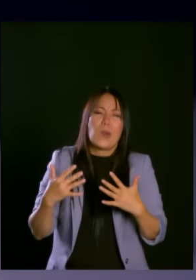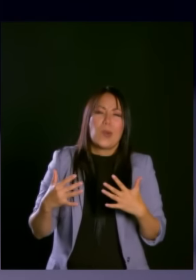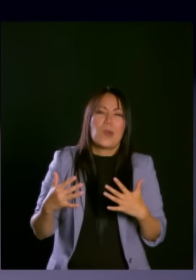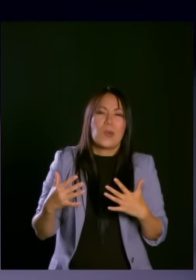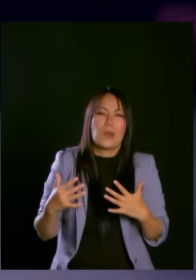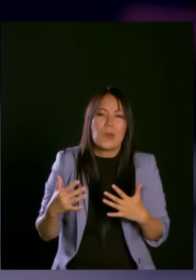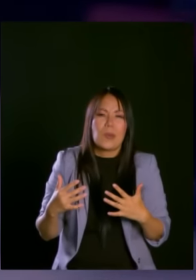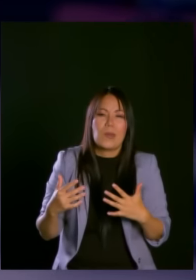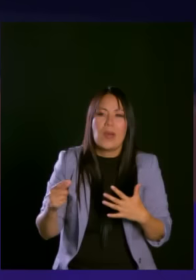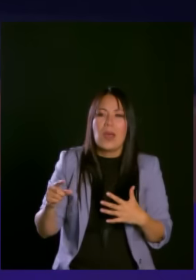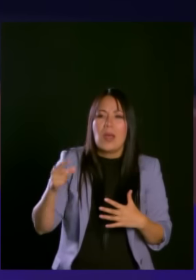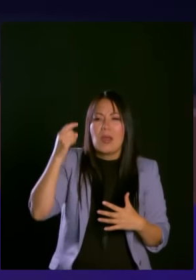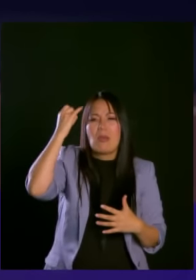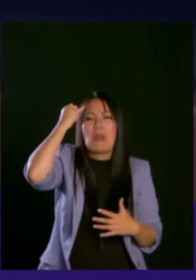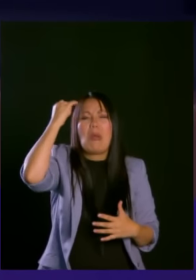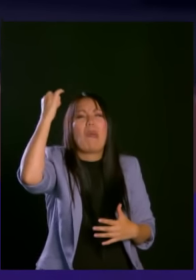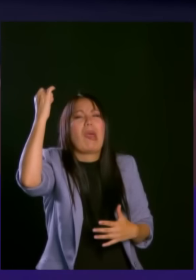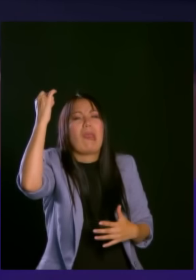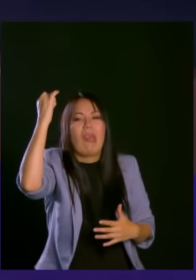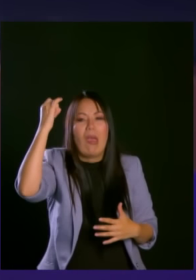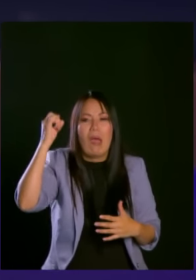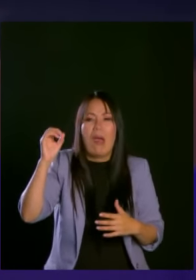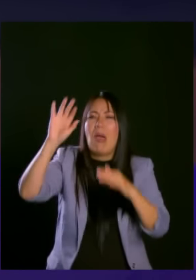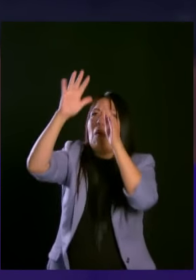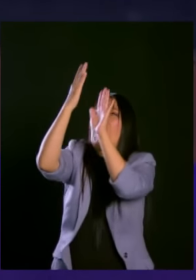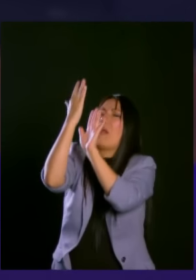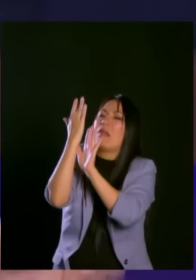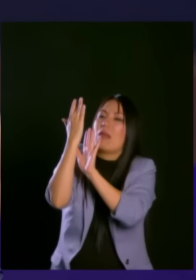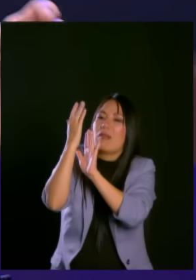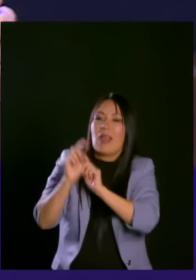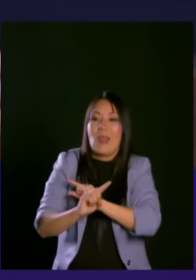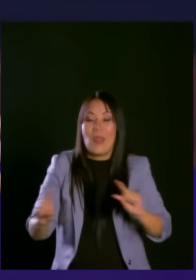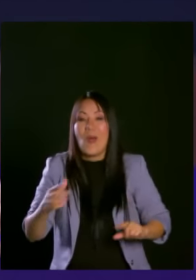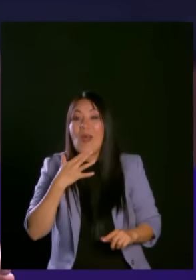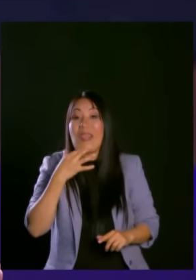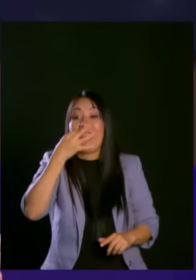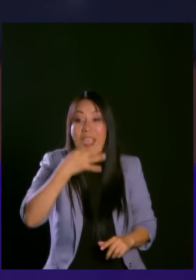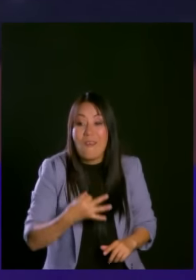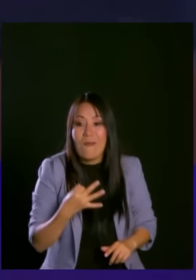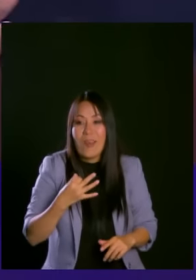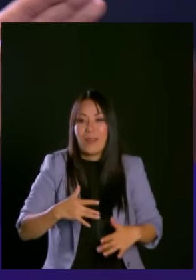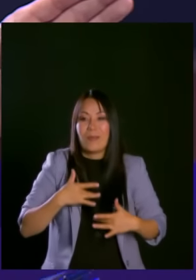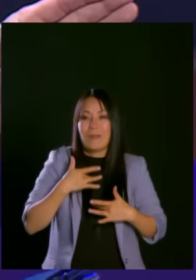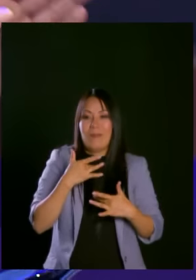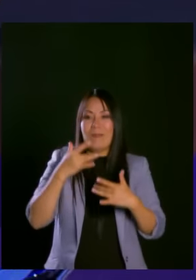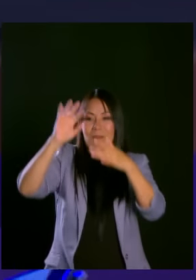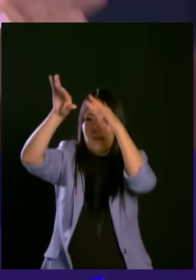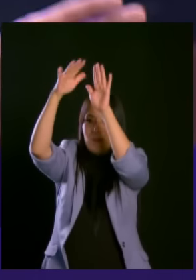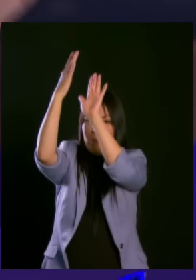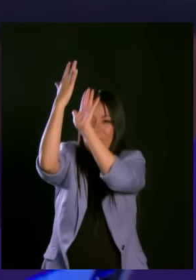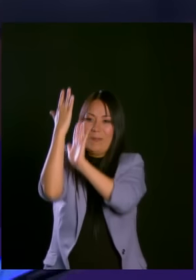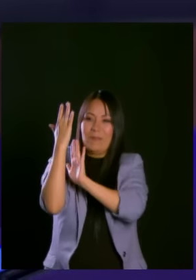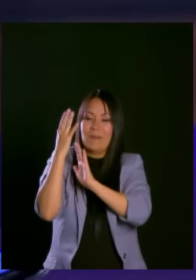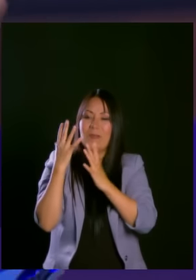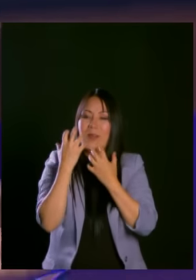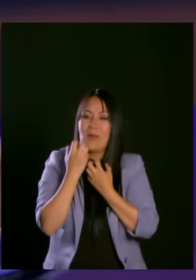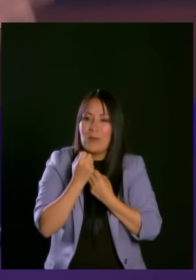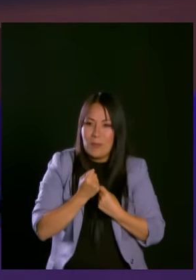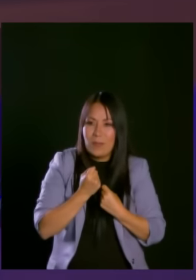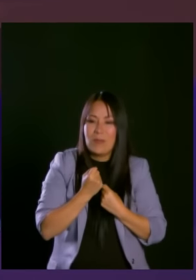concepto, debe ser una realidad en nuestra vida. Josué capítulo 1, verso 5, Dios le dice a Josué, nadie te podrá